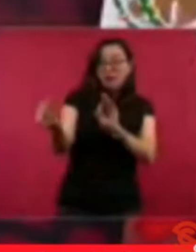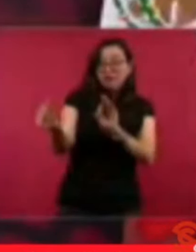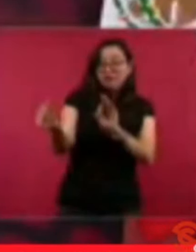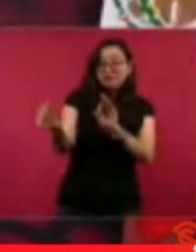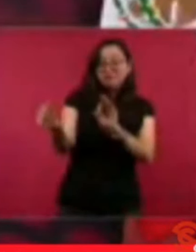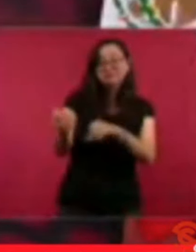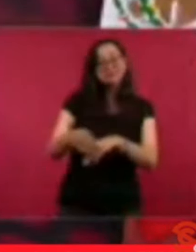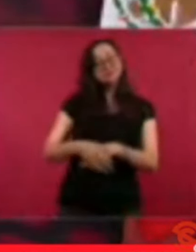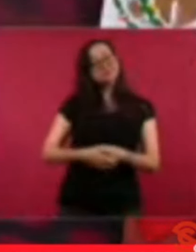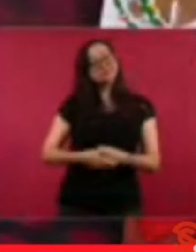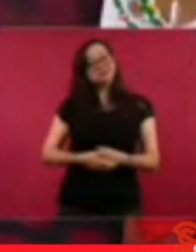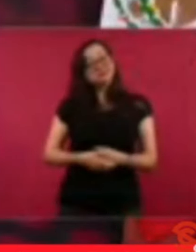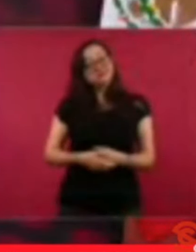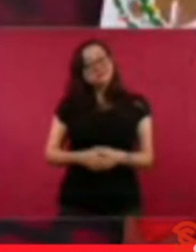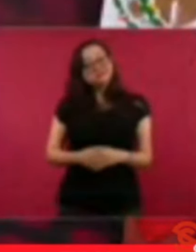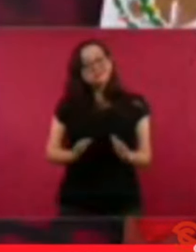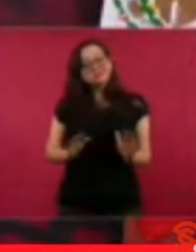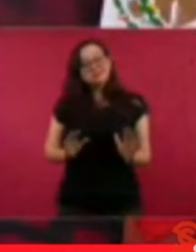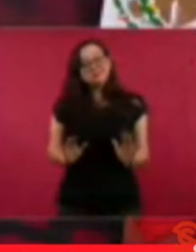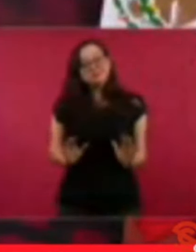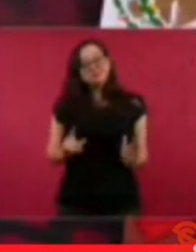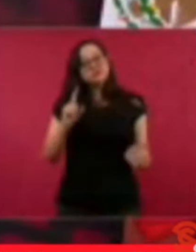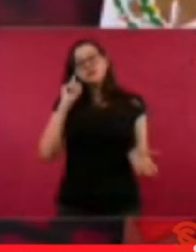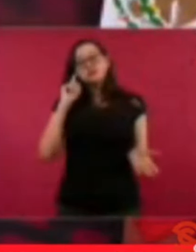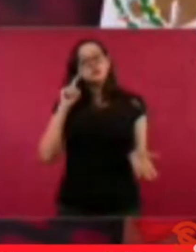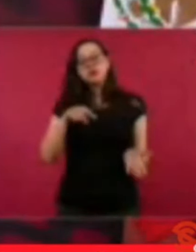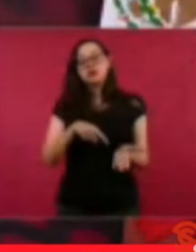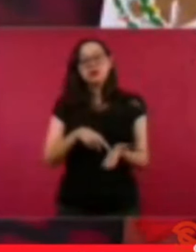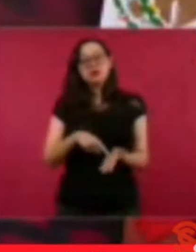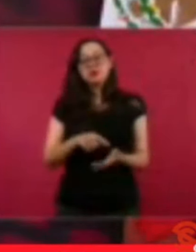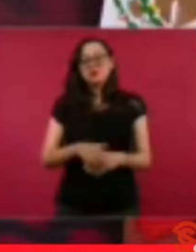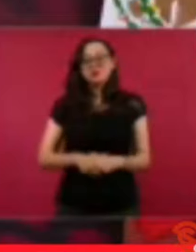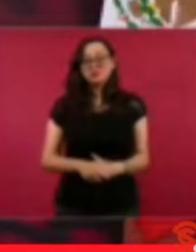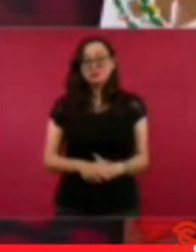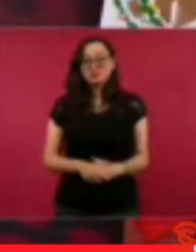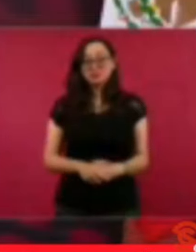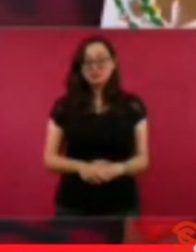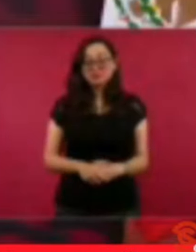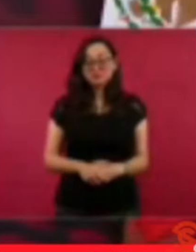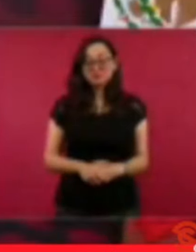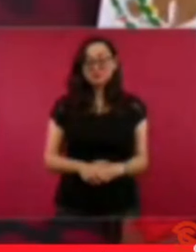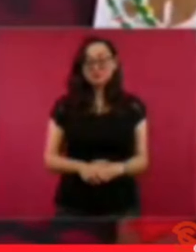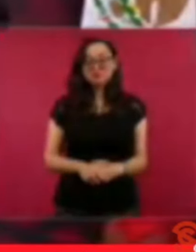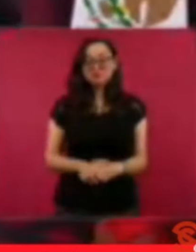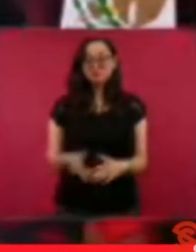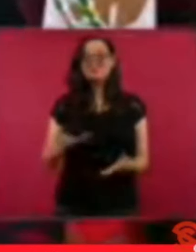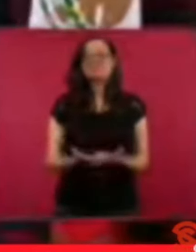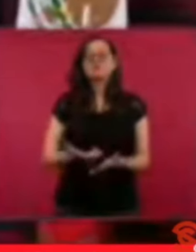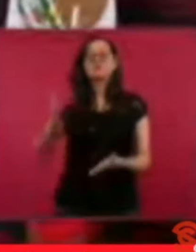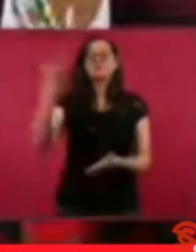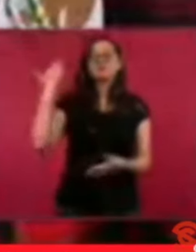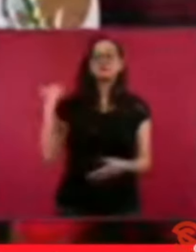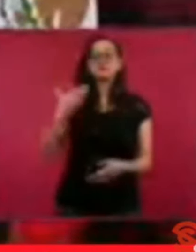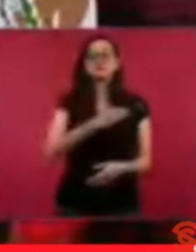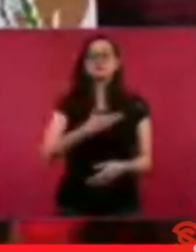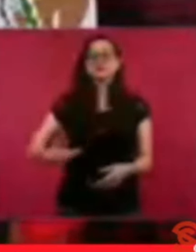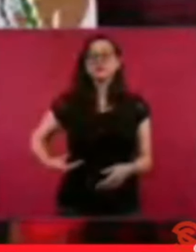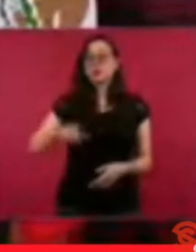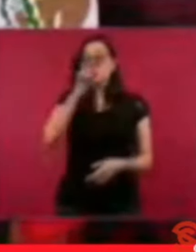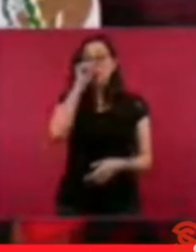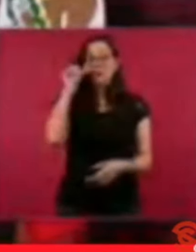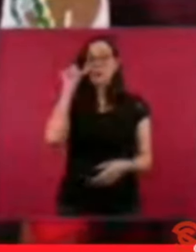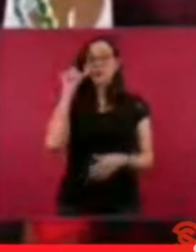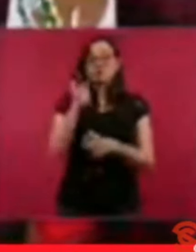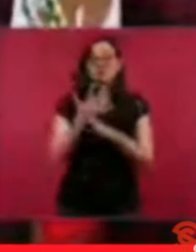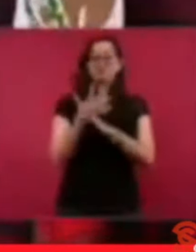El pueblo es mucha pieza. Y como decía el presidente Juárez, con el pueblo todo, sin